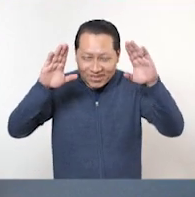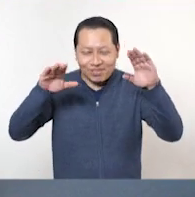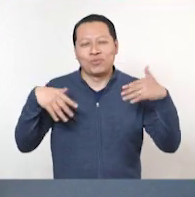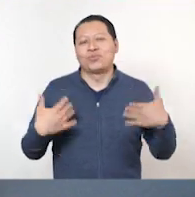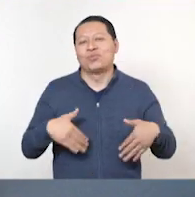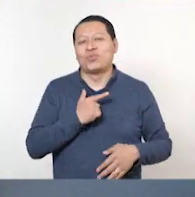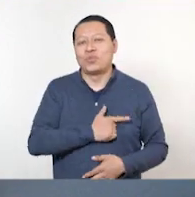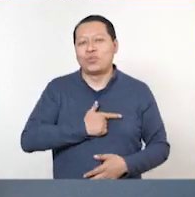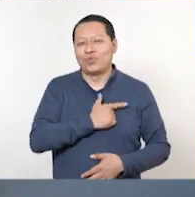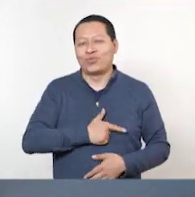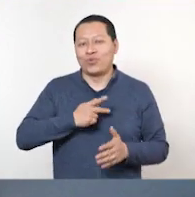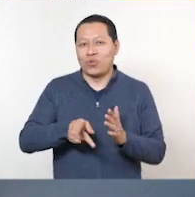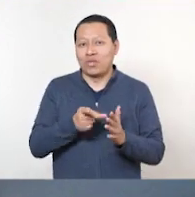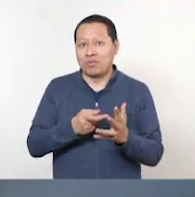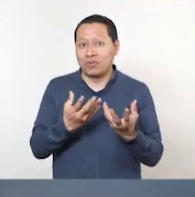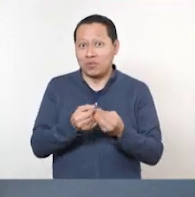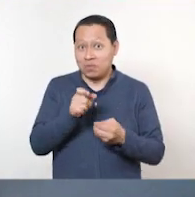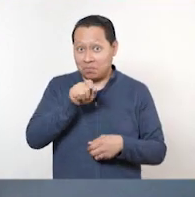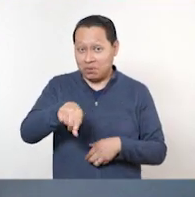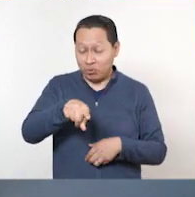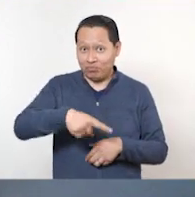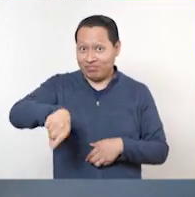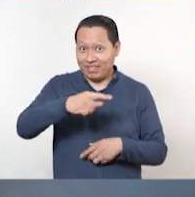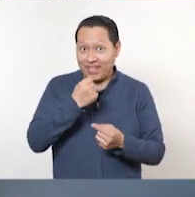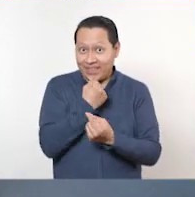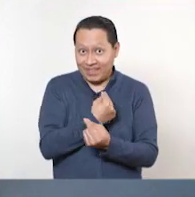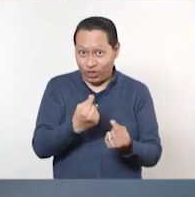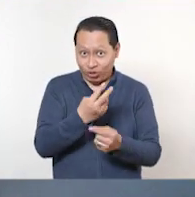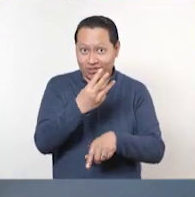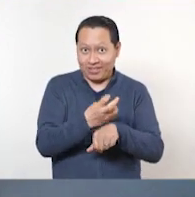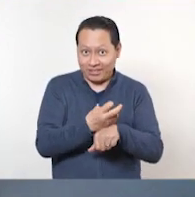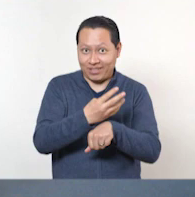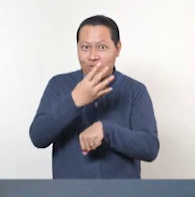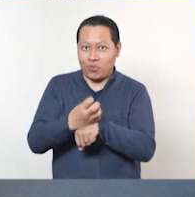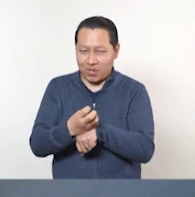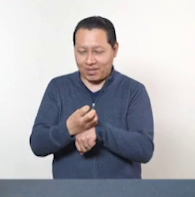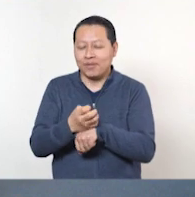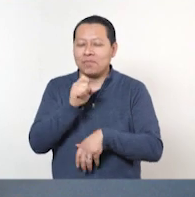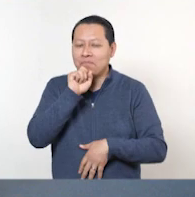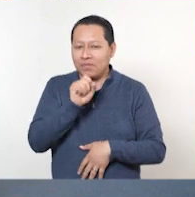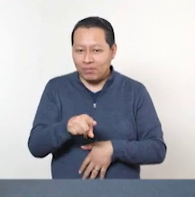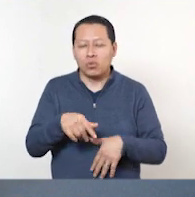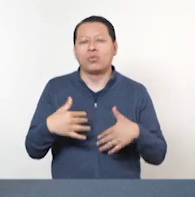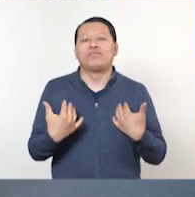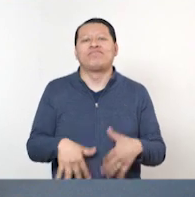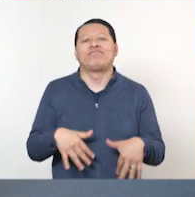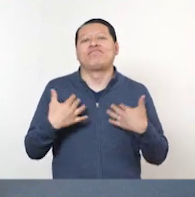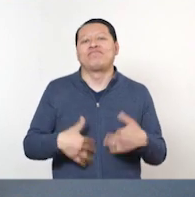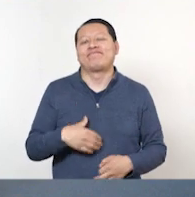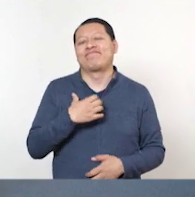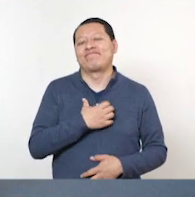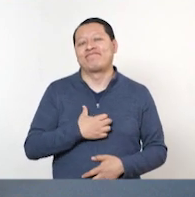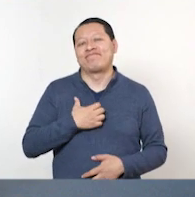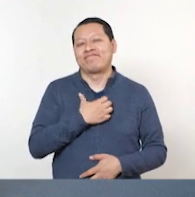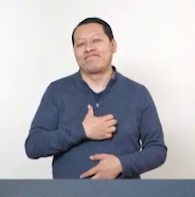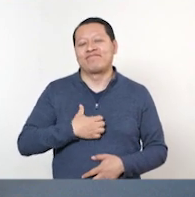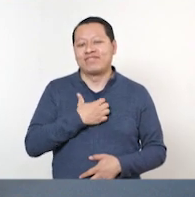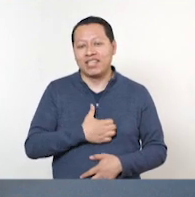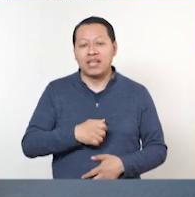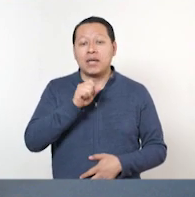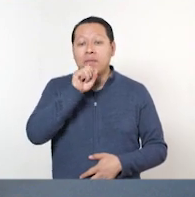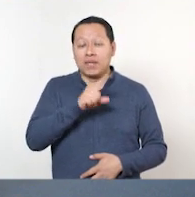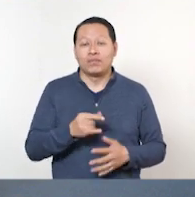Hola, es un gusto estar nuevamente con ustedes, niñas y niños de tercero y cuarto grado de primaria. Me da muchísima alegría y con mucho